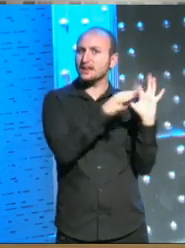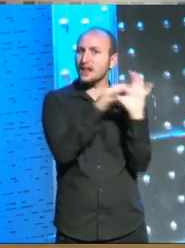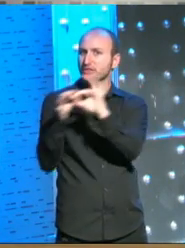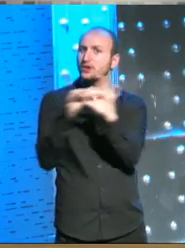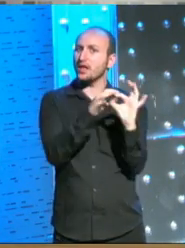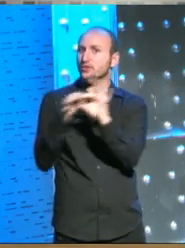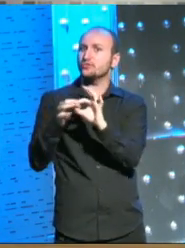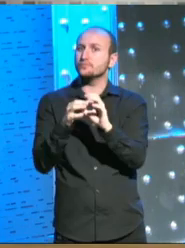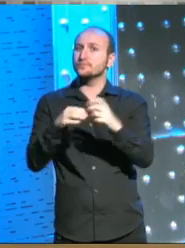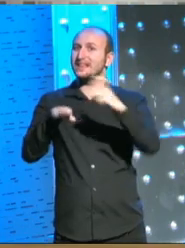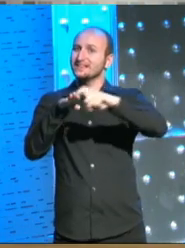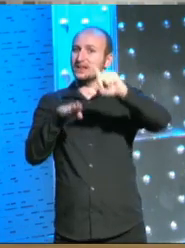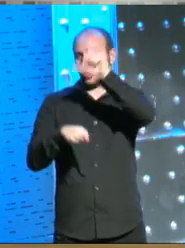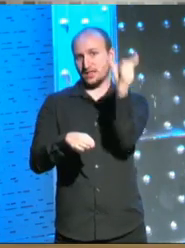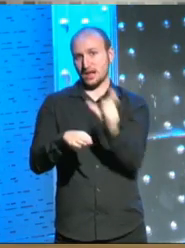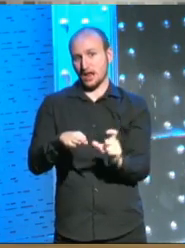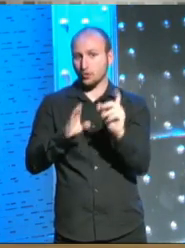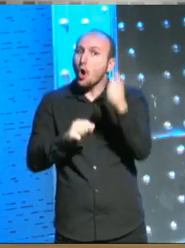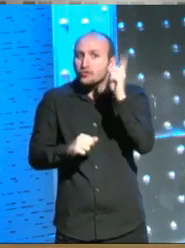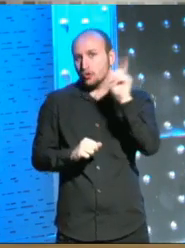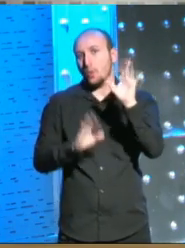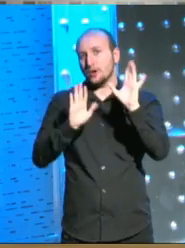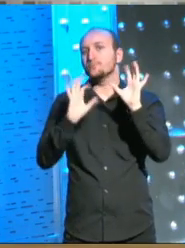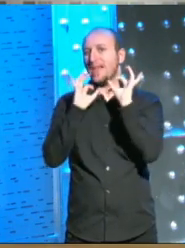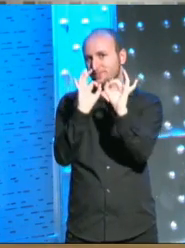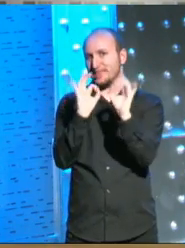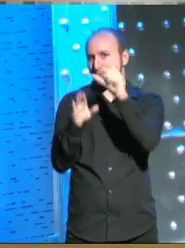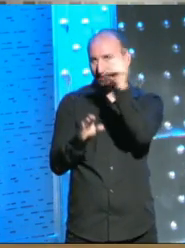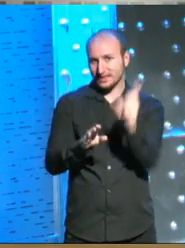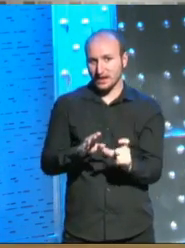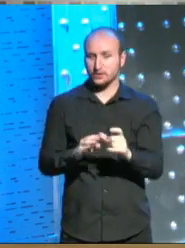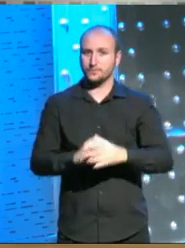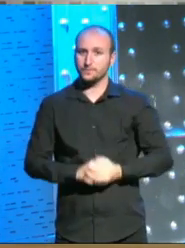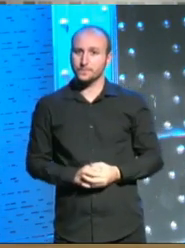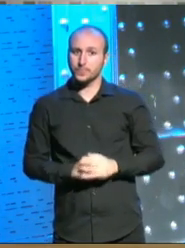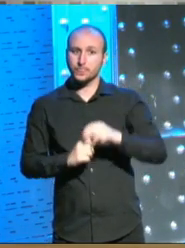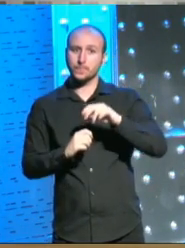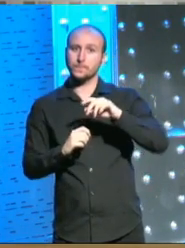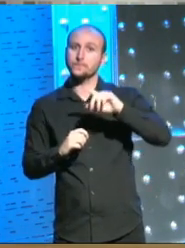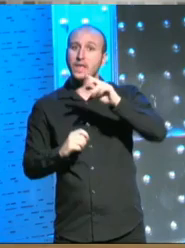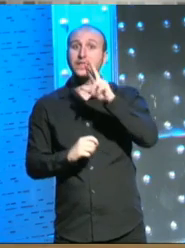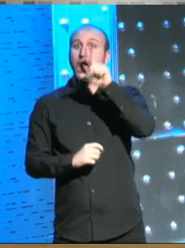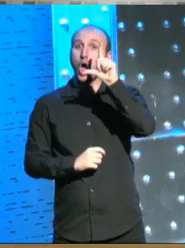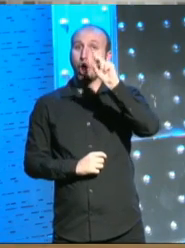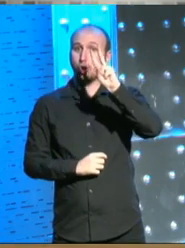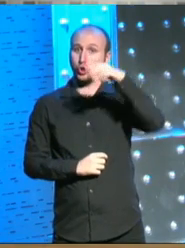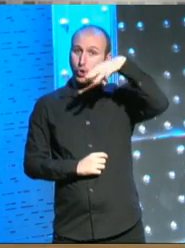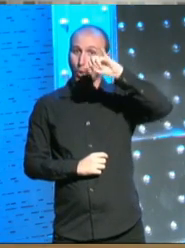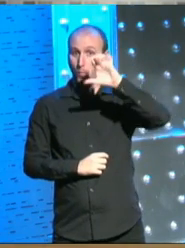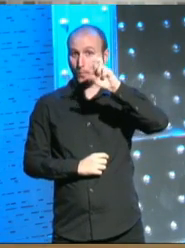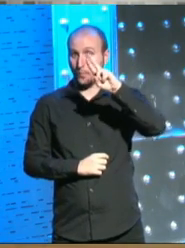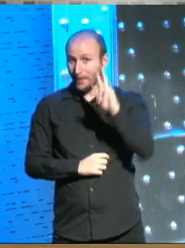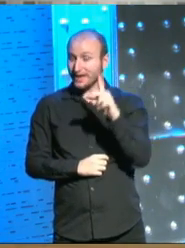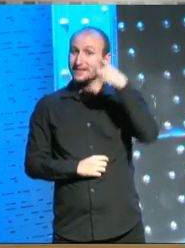italiana, no solo italiana, pero sobre todo italiana. Y así llegamos a Lumière. Y Lumière, como